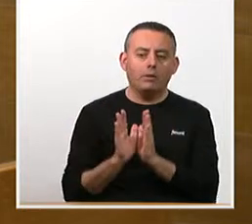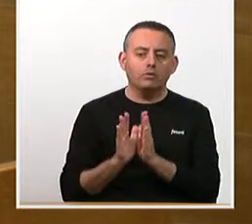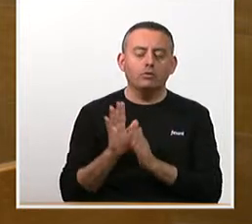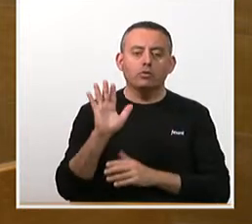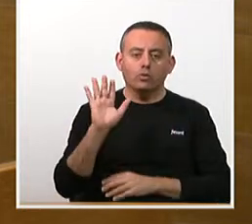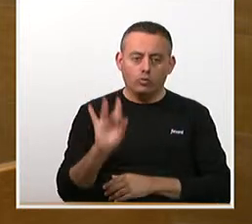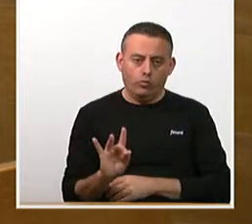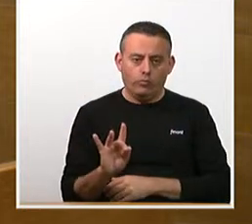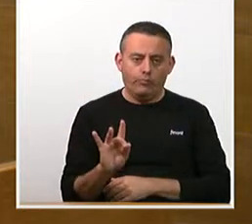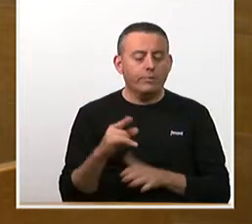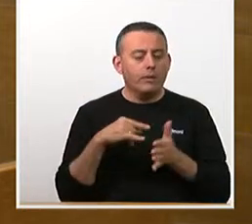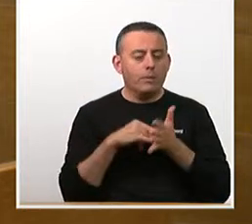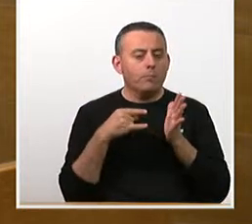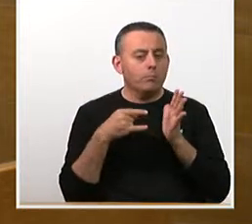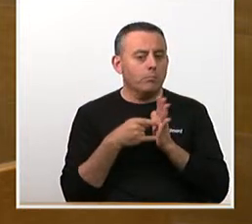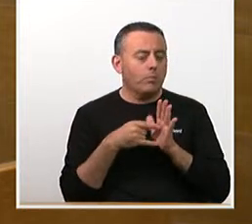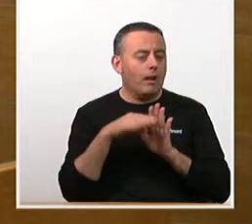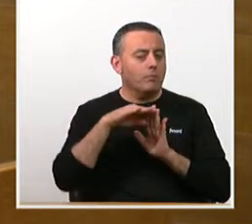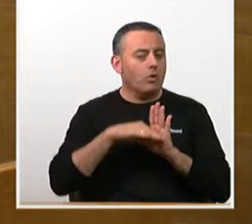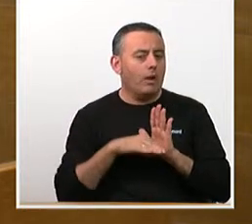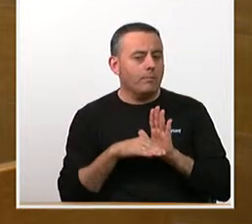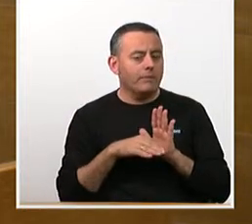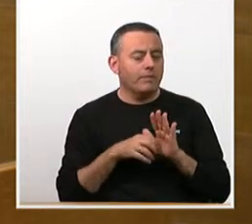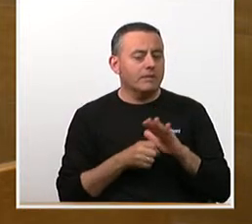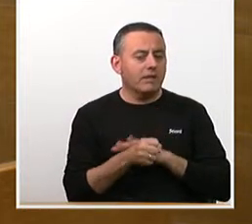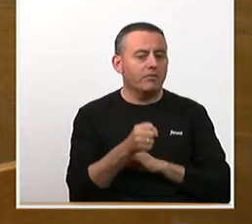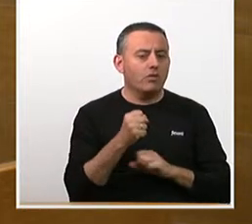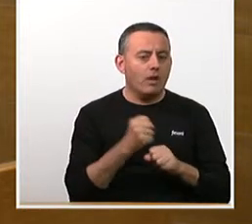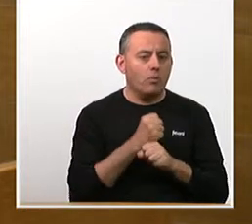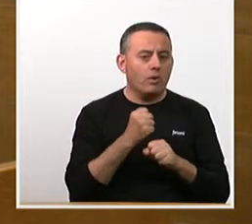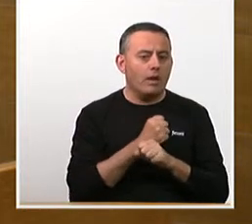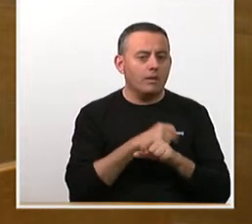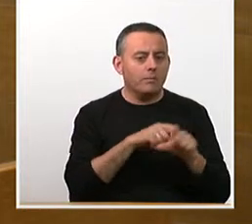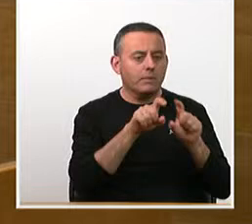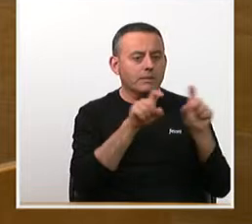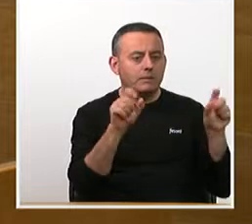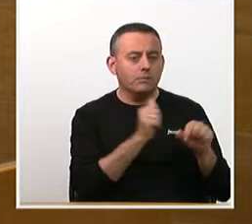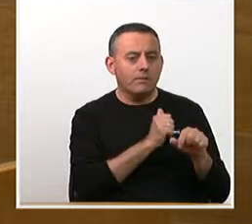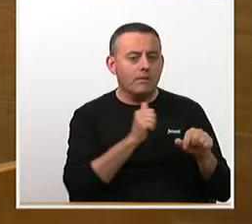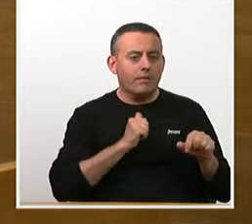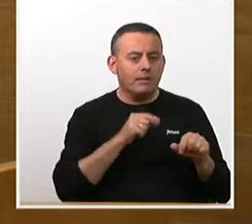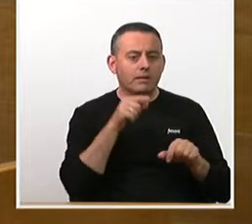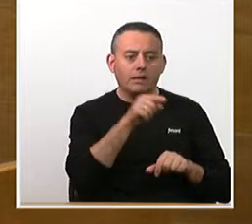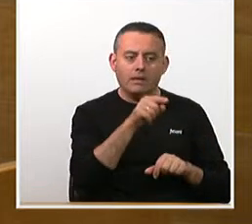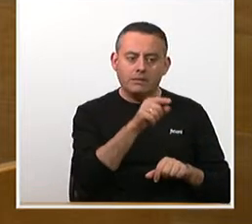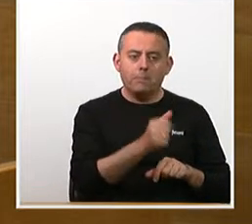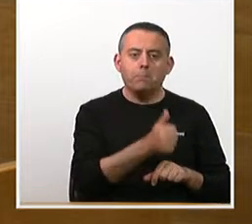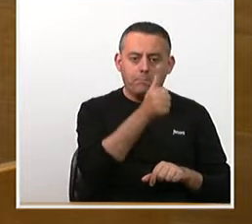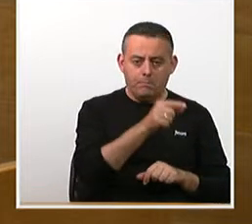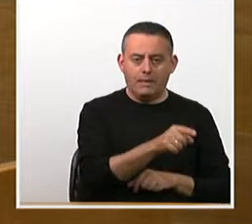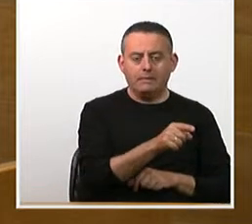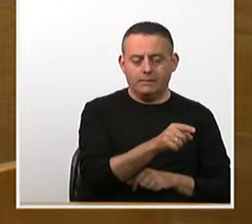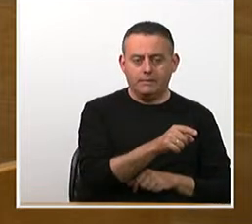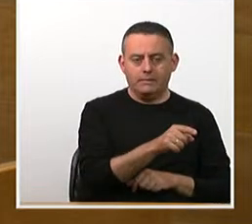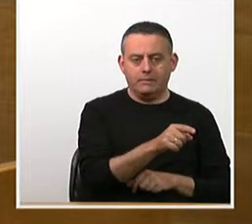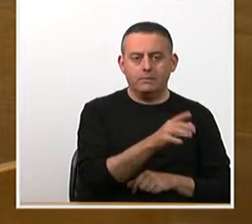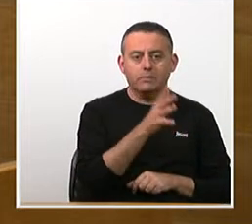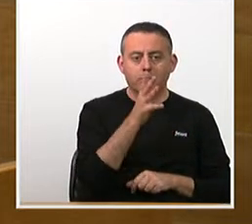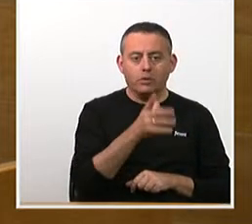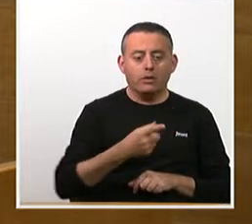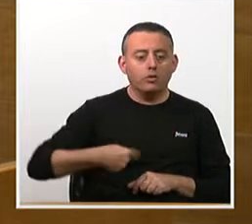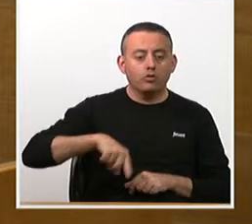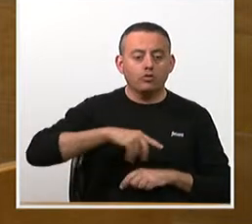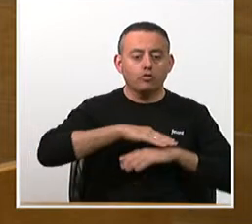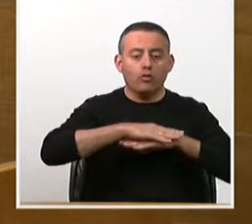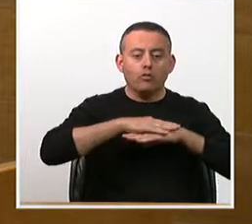los programas de inserción laboral en empresas privadas porque nosotros nuestro Nuestro objetivo como gobierno